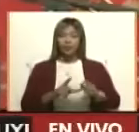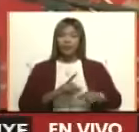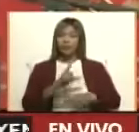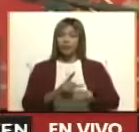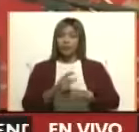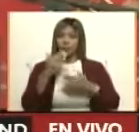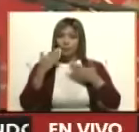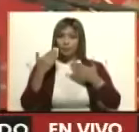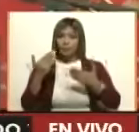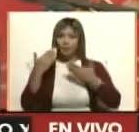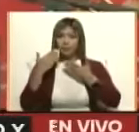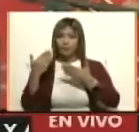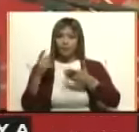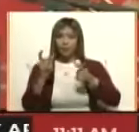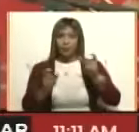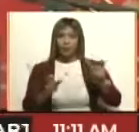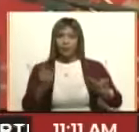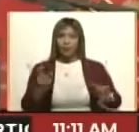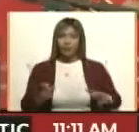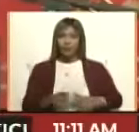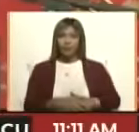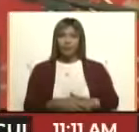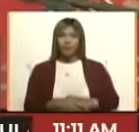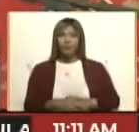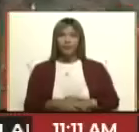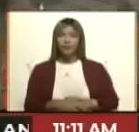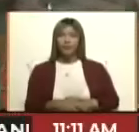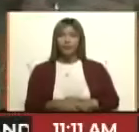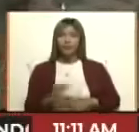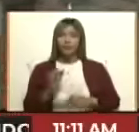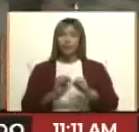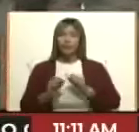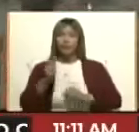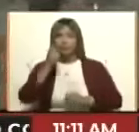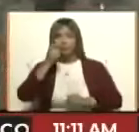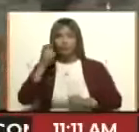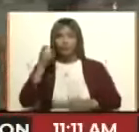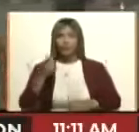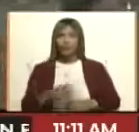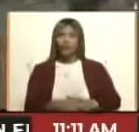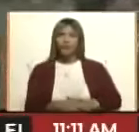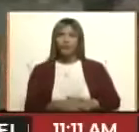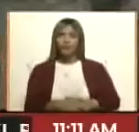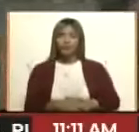Alfredo Ruiz Angulo, defensor del pueblo.